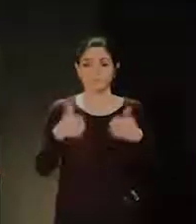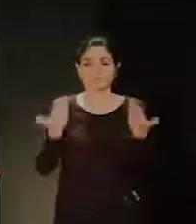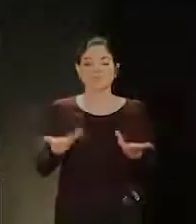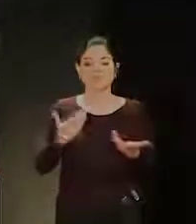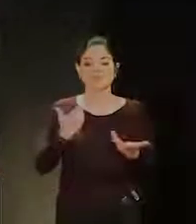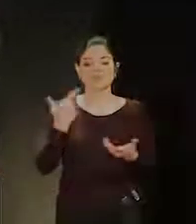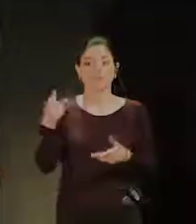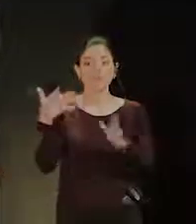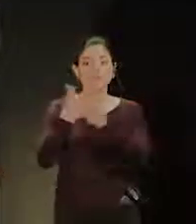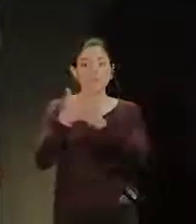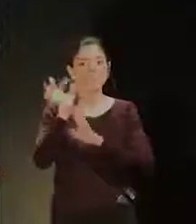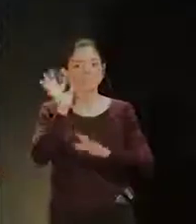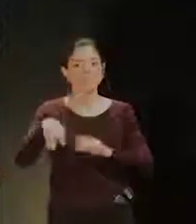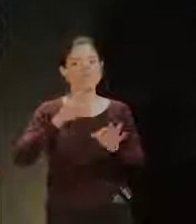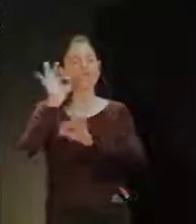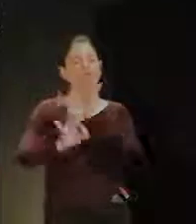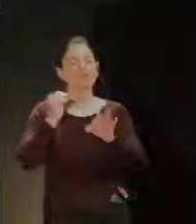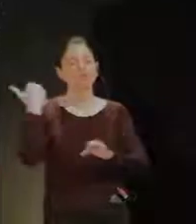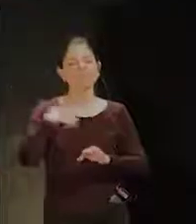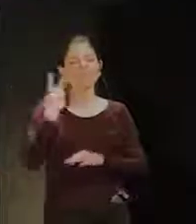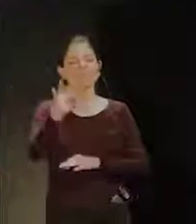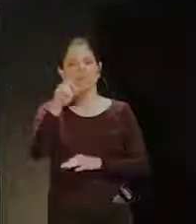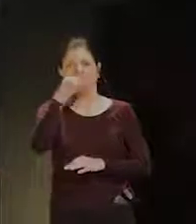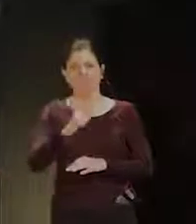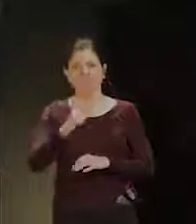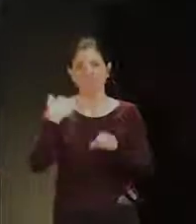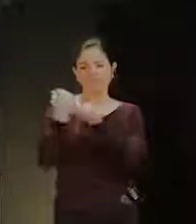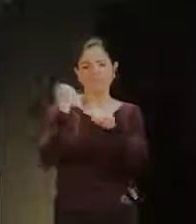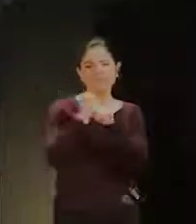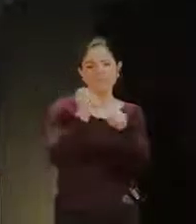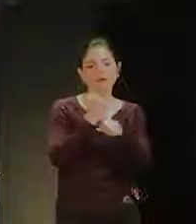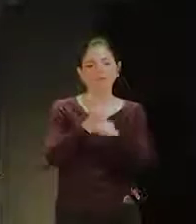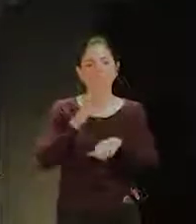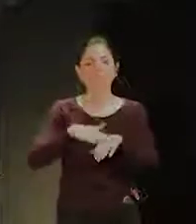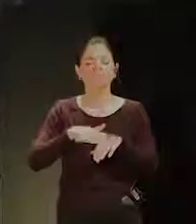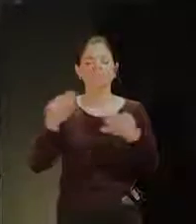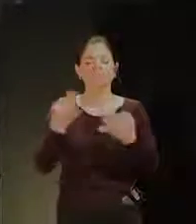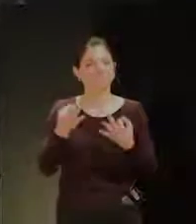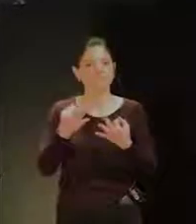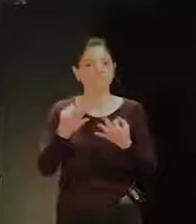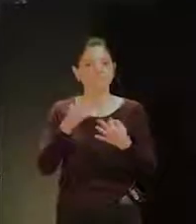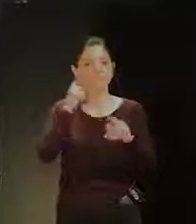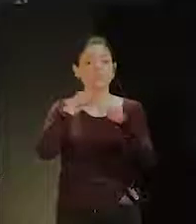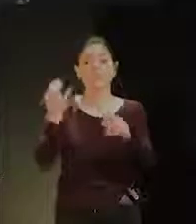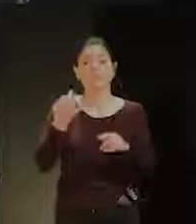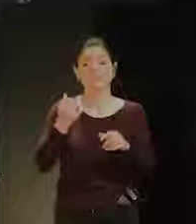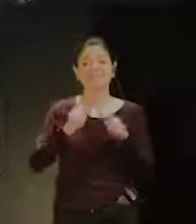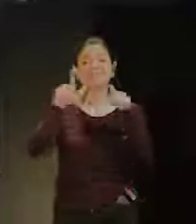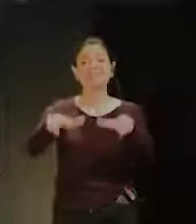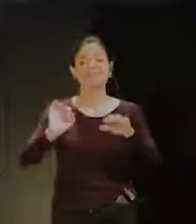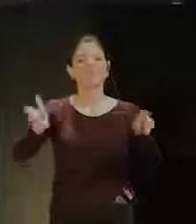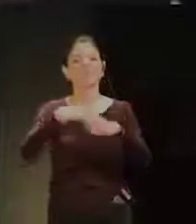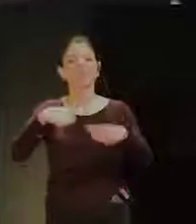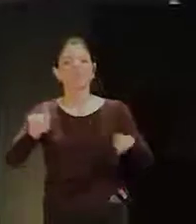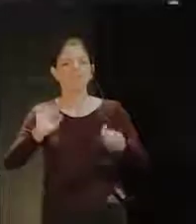aunque lo explicara ella, es una organización que lleva casi 20 años trabajando para que, sobre todo las salas de